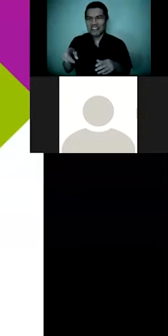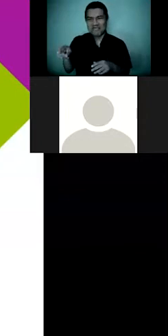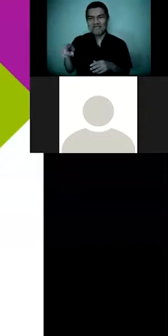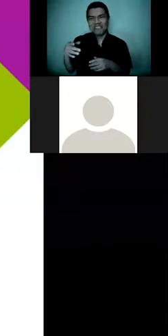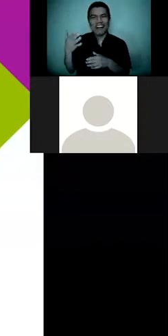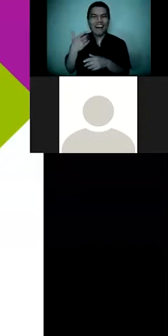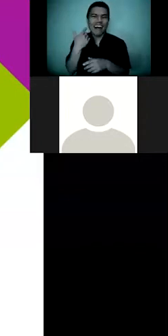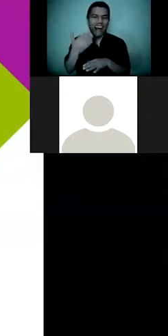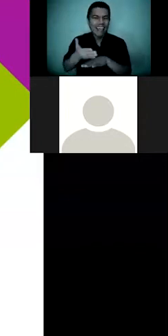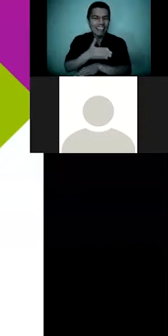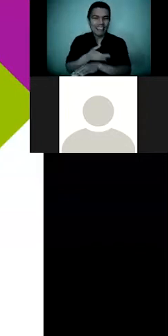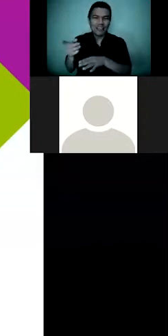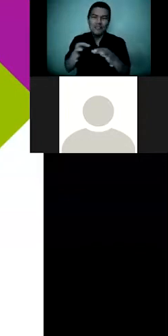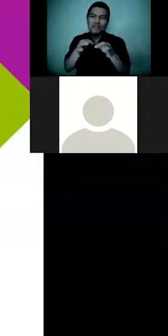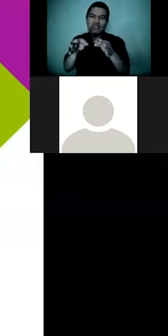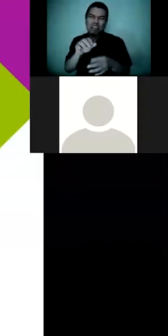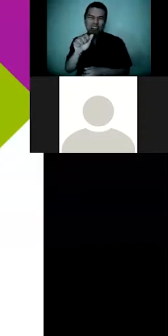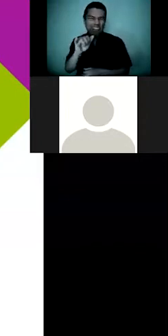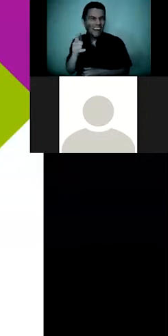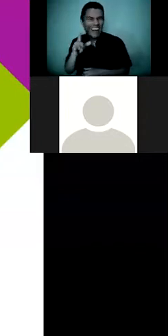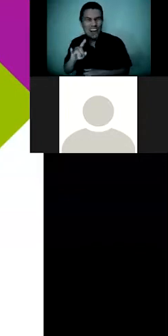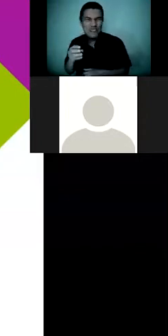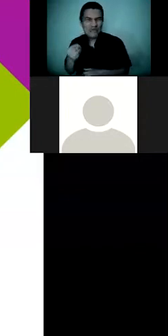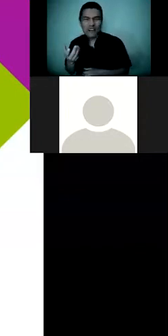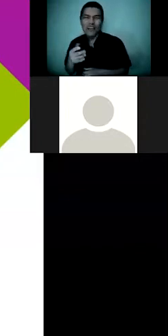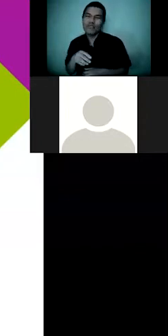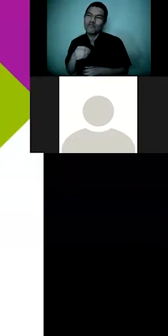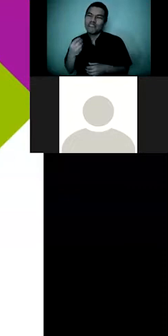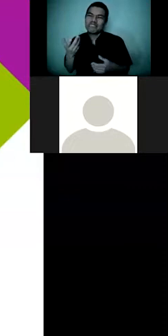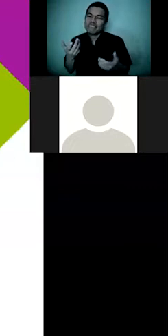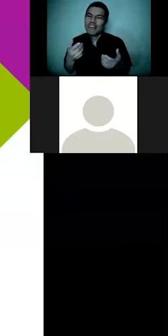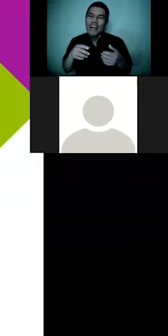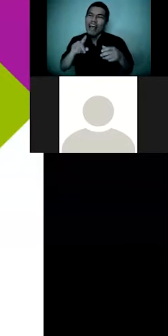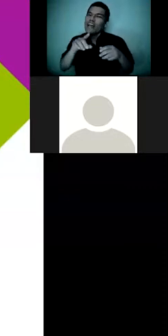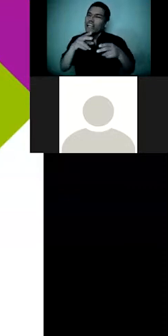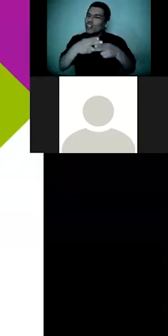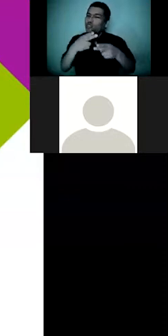seña. IU LSP Intérpretes nos llamamos. Sí.